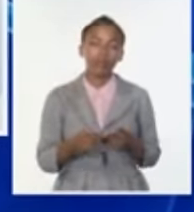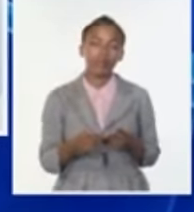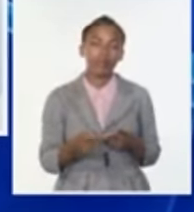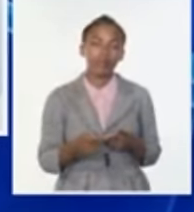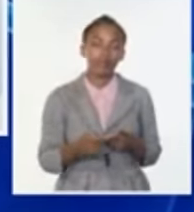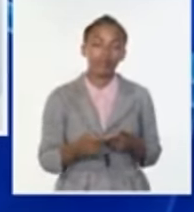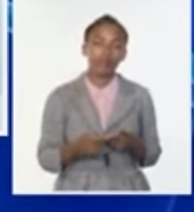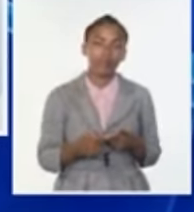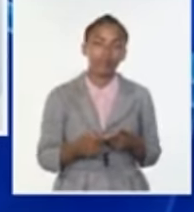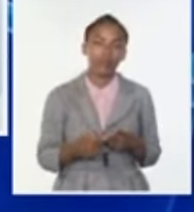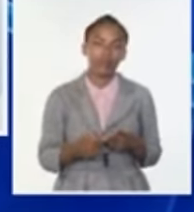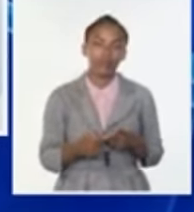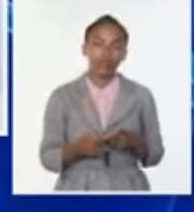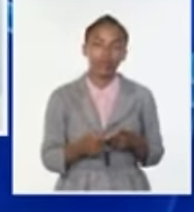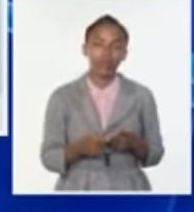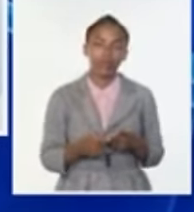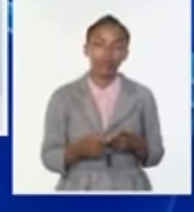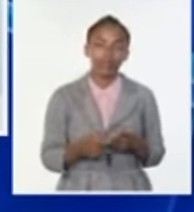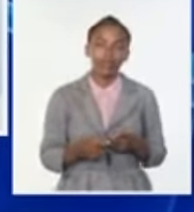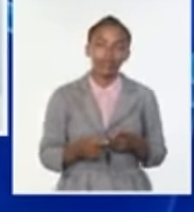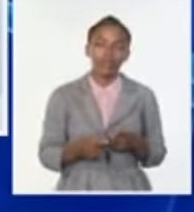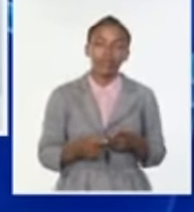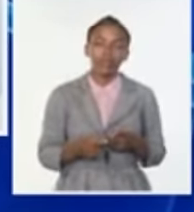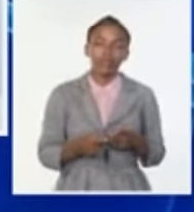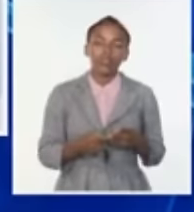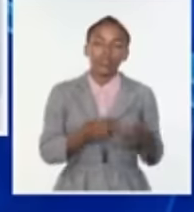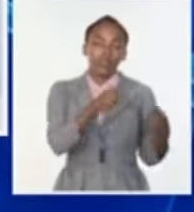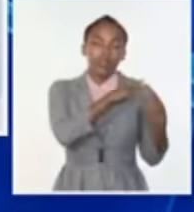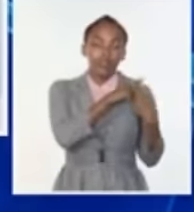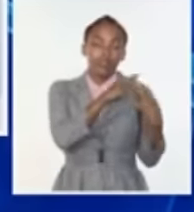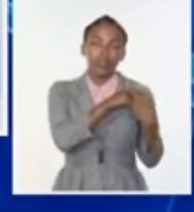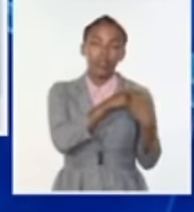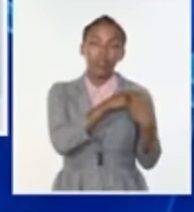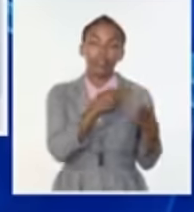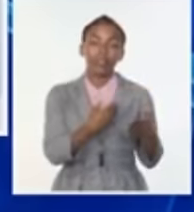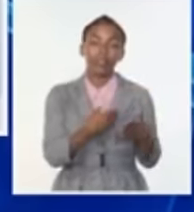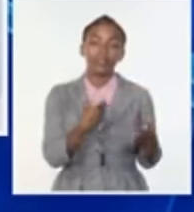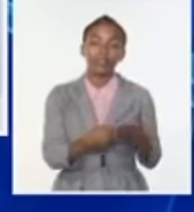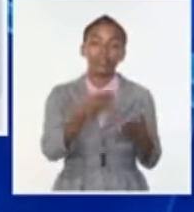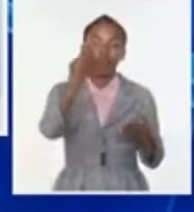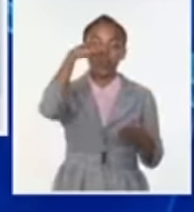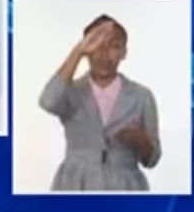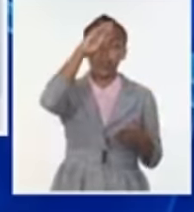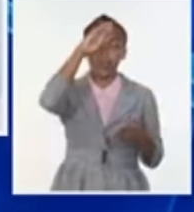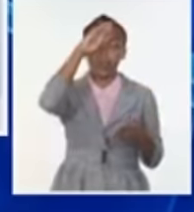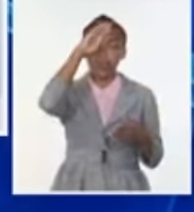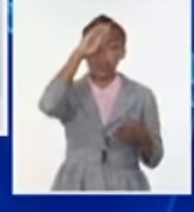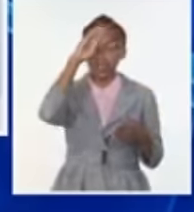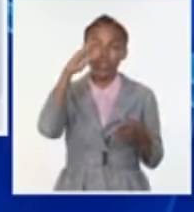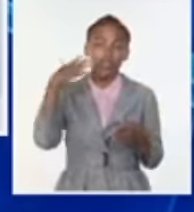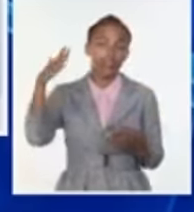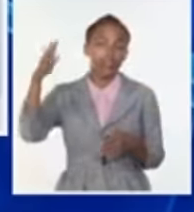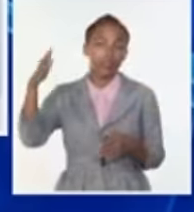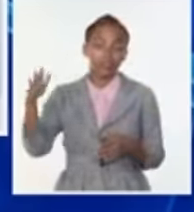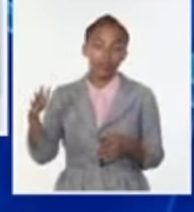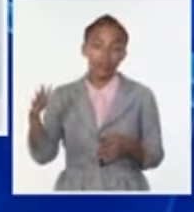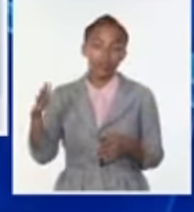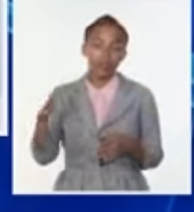diplomático, a representantes de empresas cubanas que radican en el exterior y a los compañeros de las que cumplen